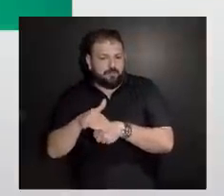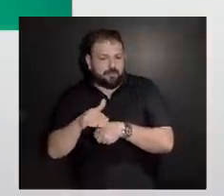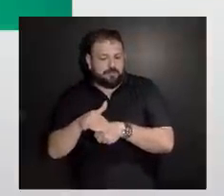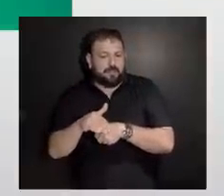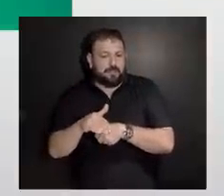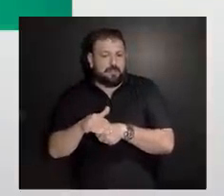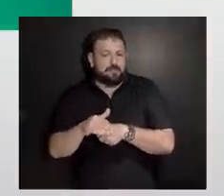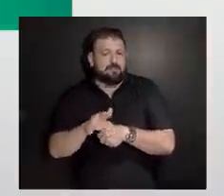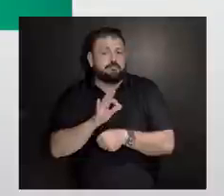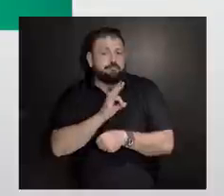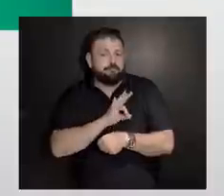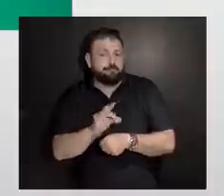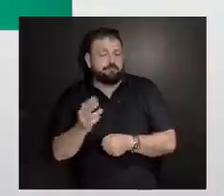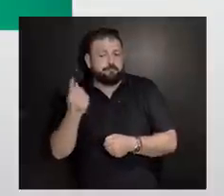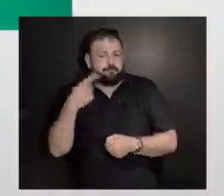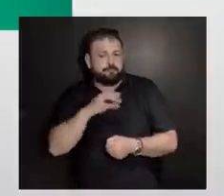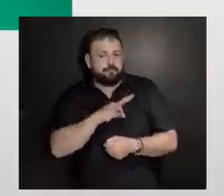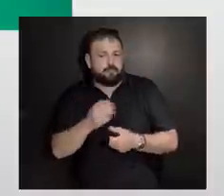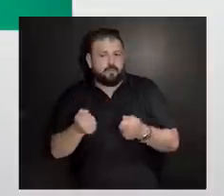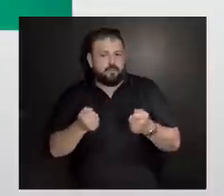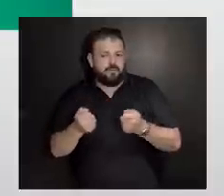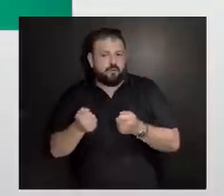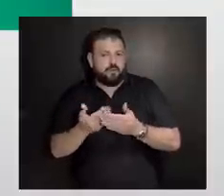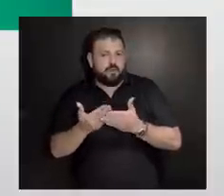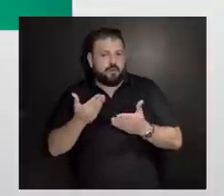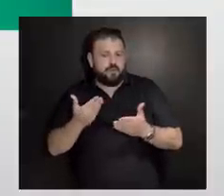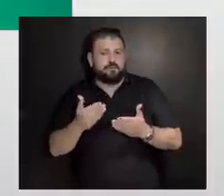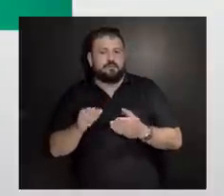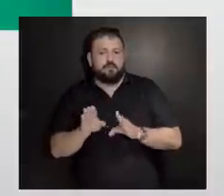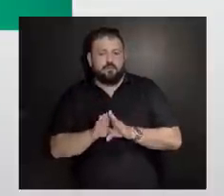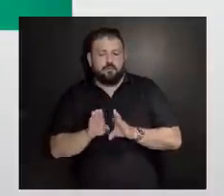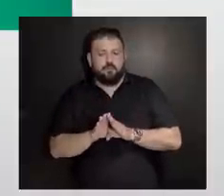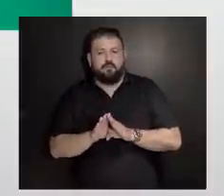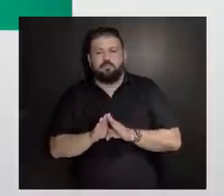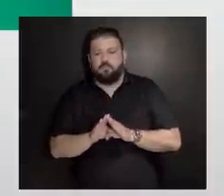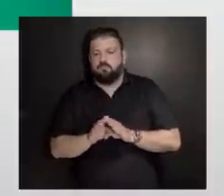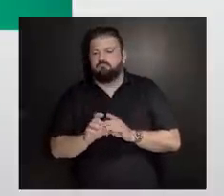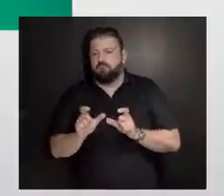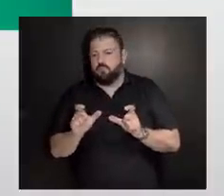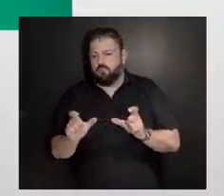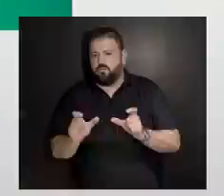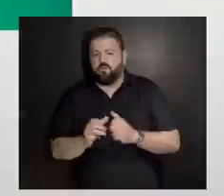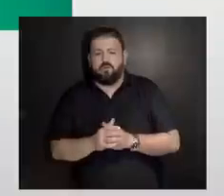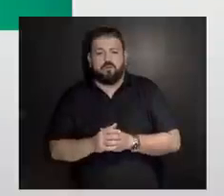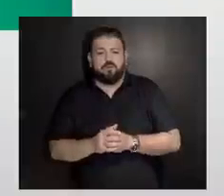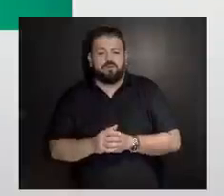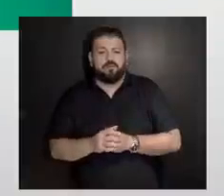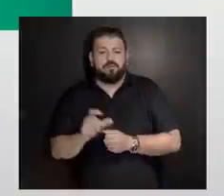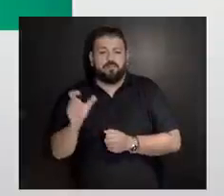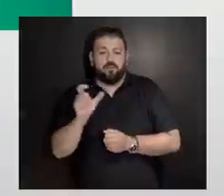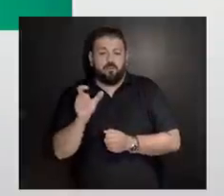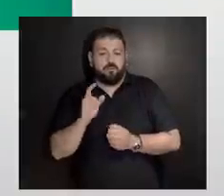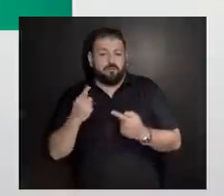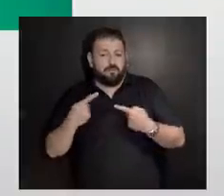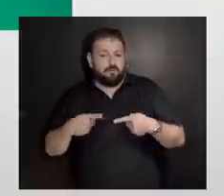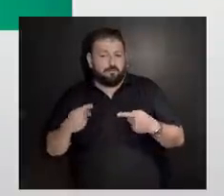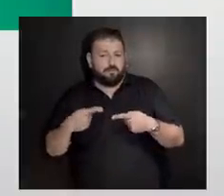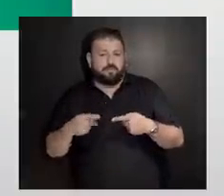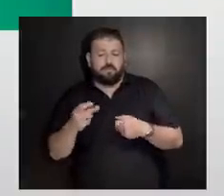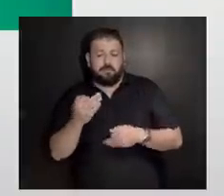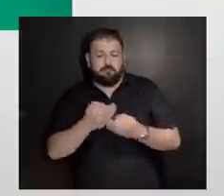tomar ciertas medidas de acción antes de que tengamos un diagnóstico como tal. Y pues bueno, una persona normal, también la